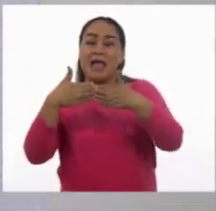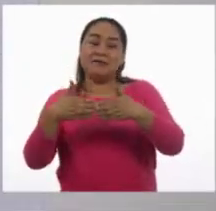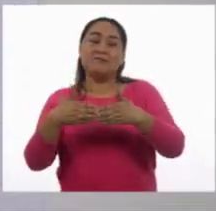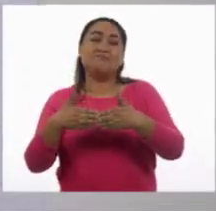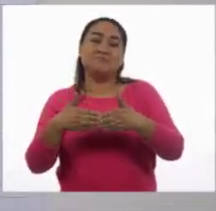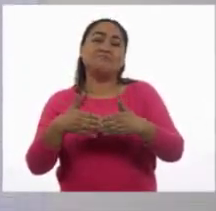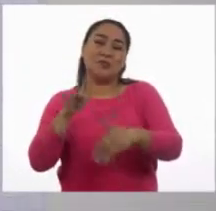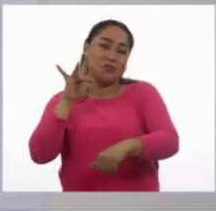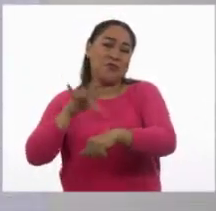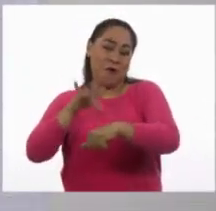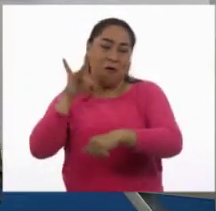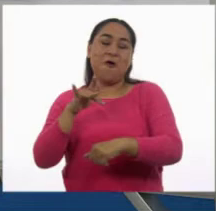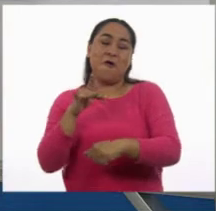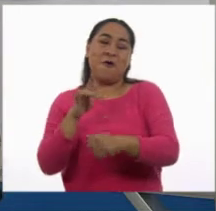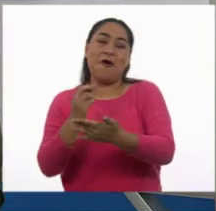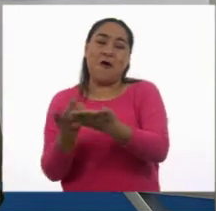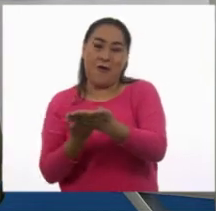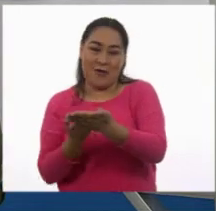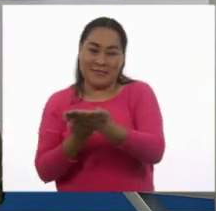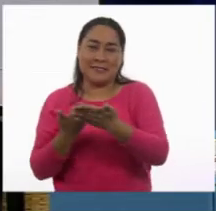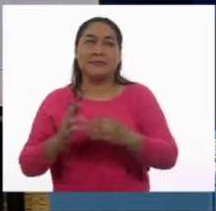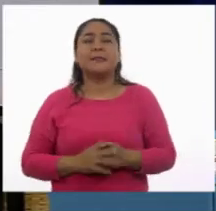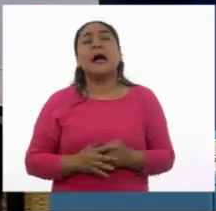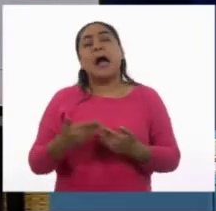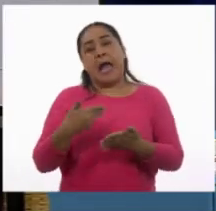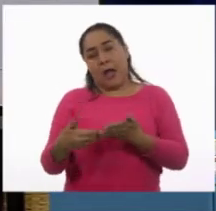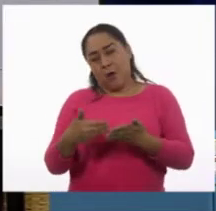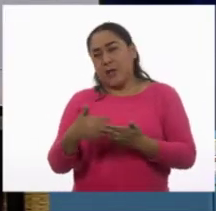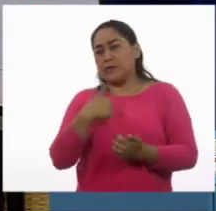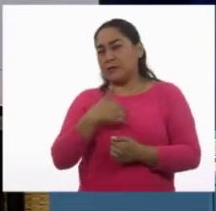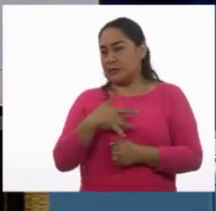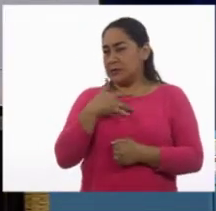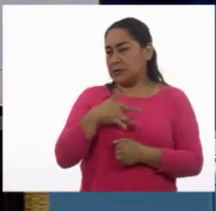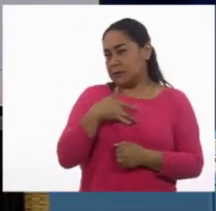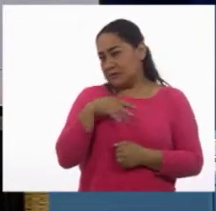está. Ahora veamos si tú tienes algo en el